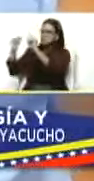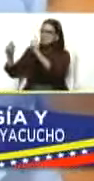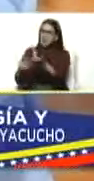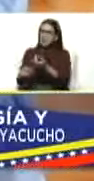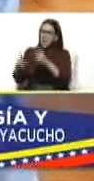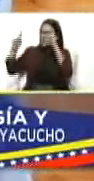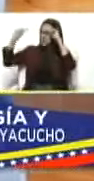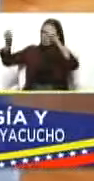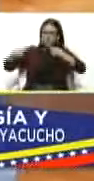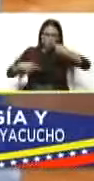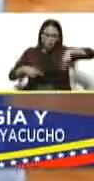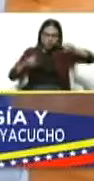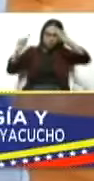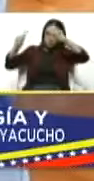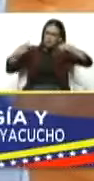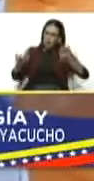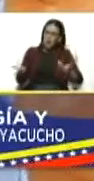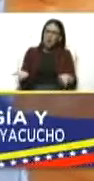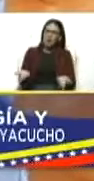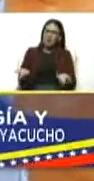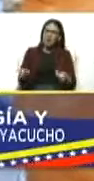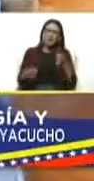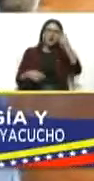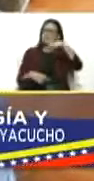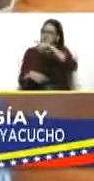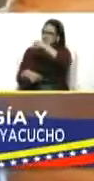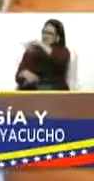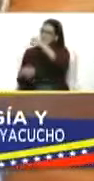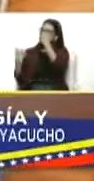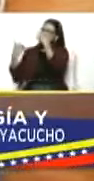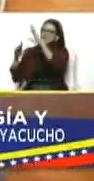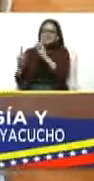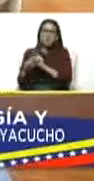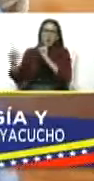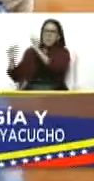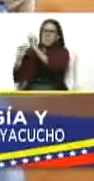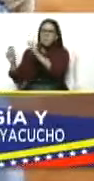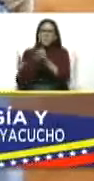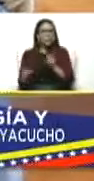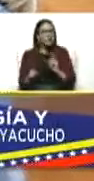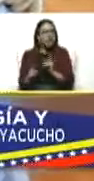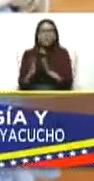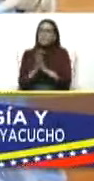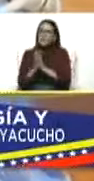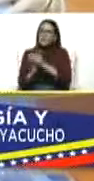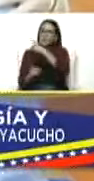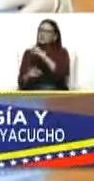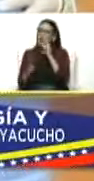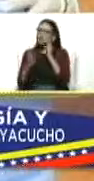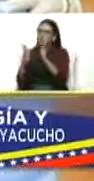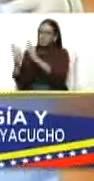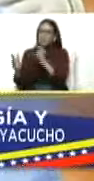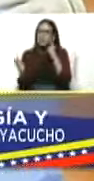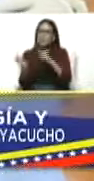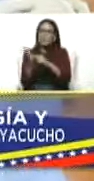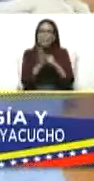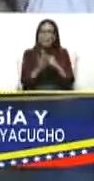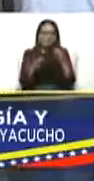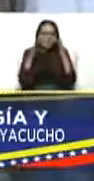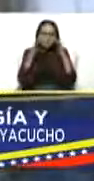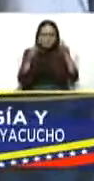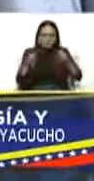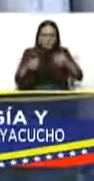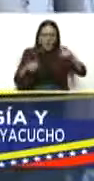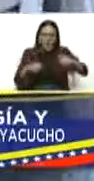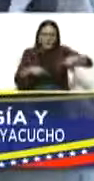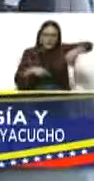Se pierde, empieza a poner un poco de imágenes de apoyo a lo loco. Ñañe, pon orden, Ñañe. Sí. Magali, vamos. En